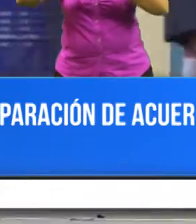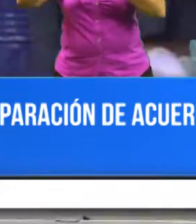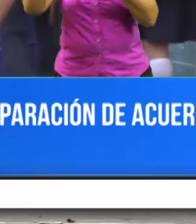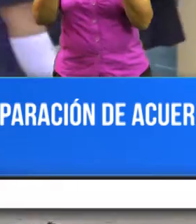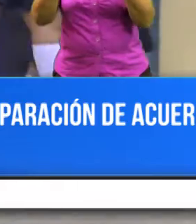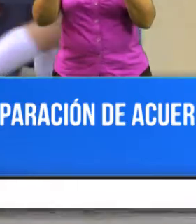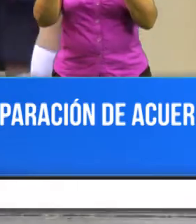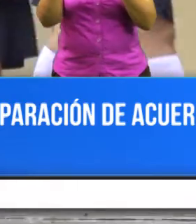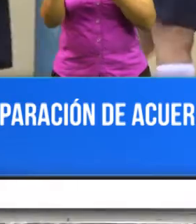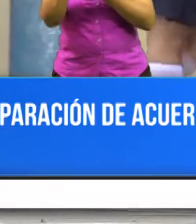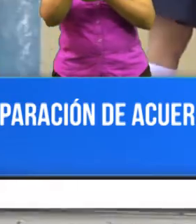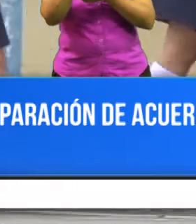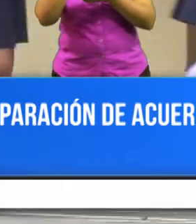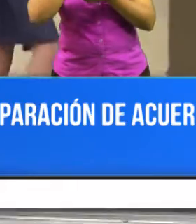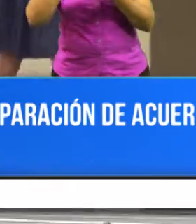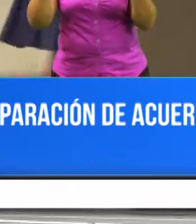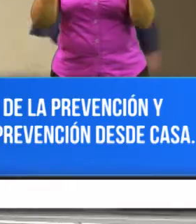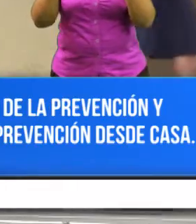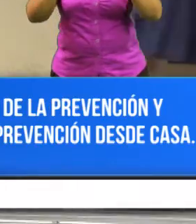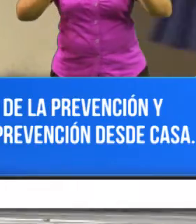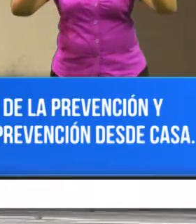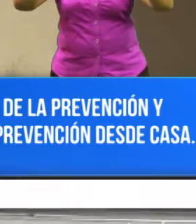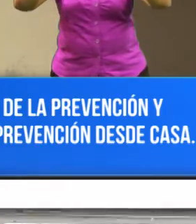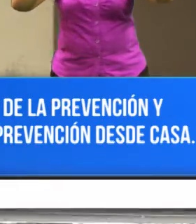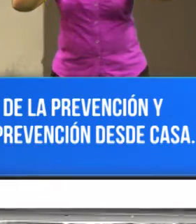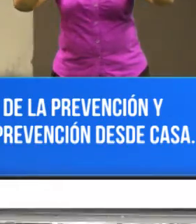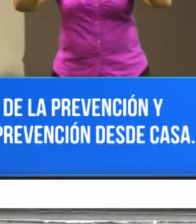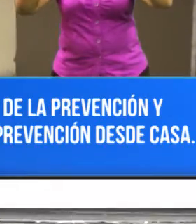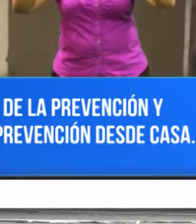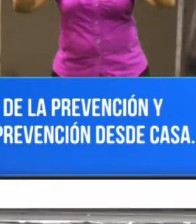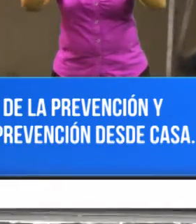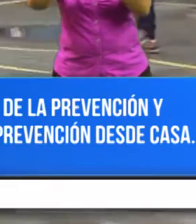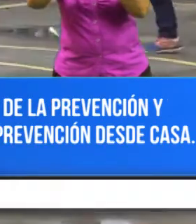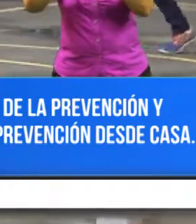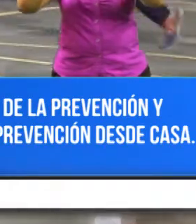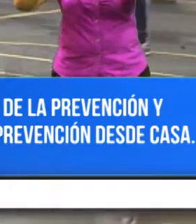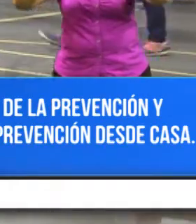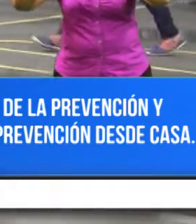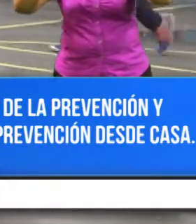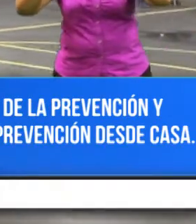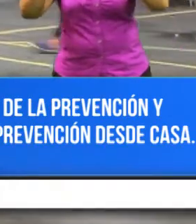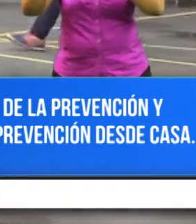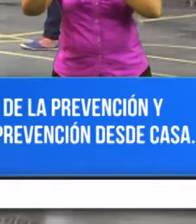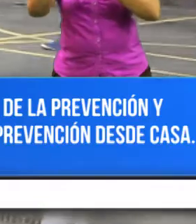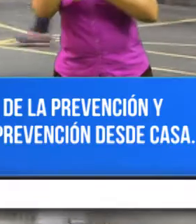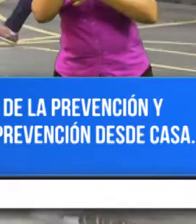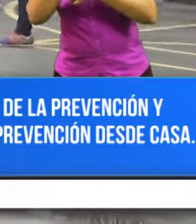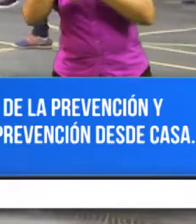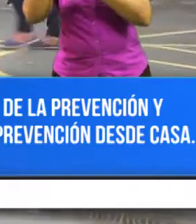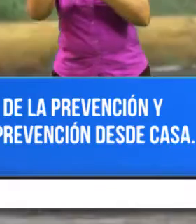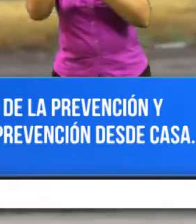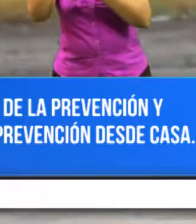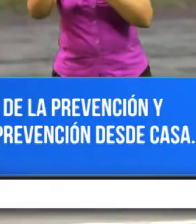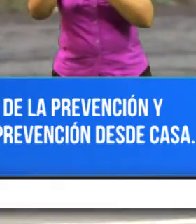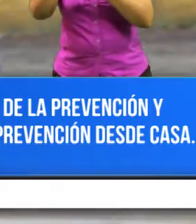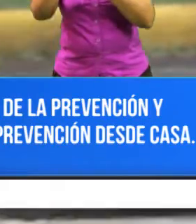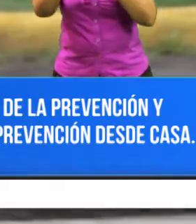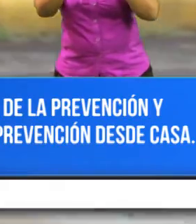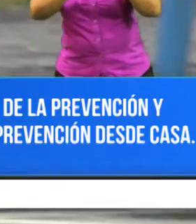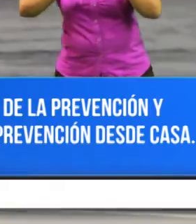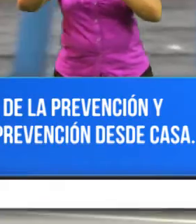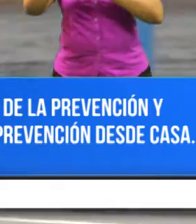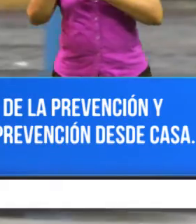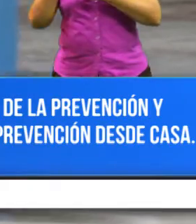la realidad en la que nos desenvolvemos. Aclaremos cualquier duda que tengan. A esta edad, los adolescentes se vuelven